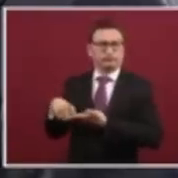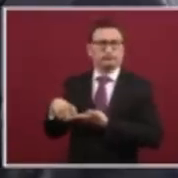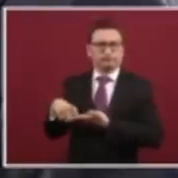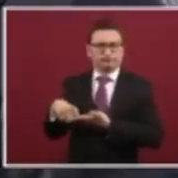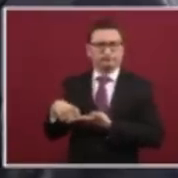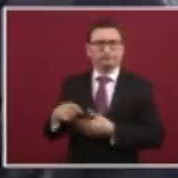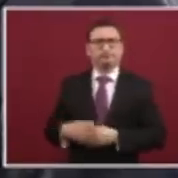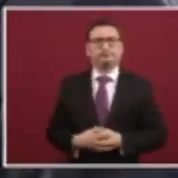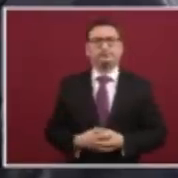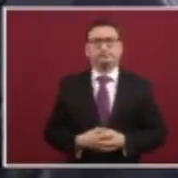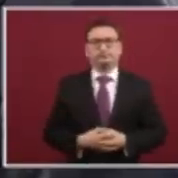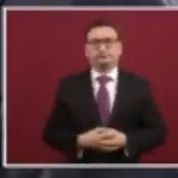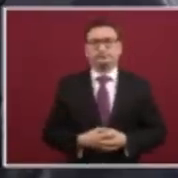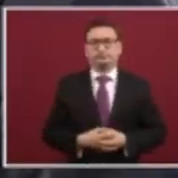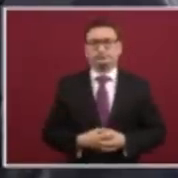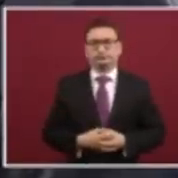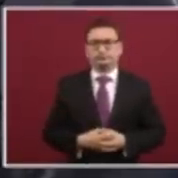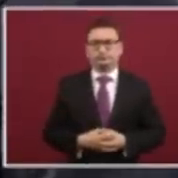medicamentos.